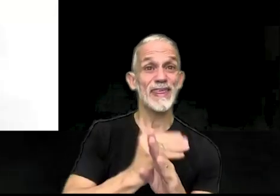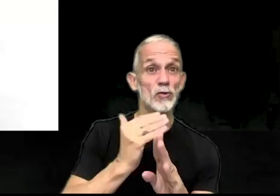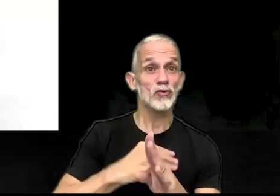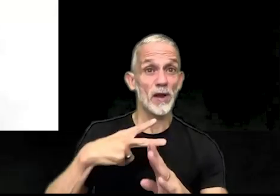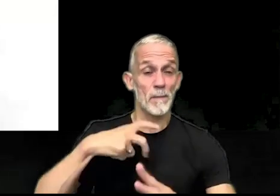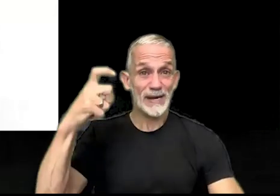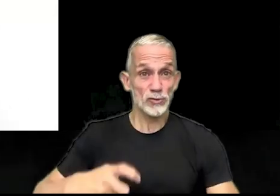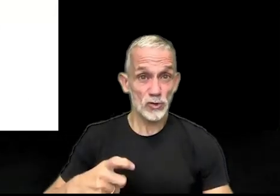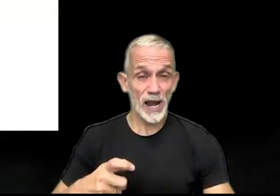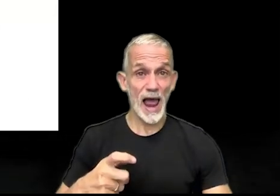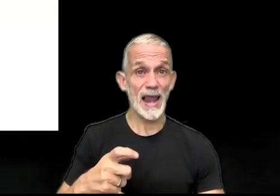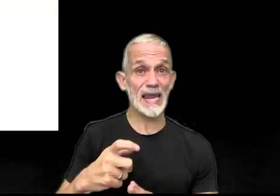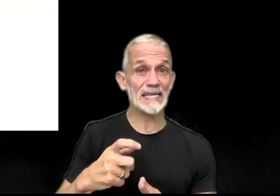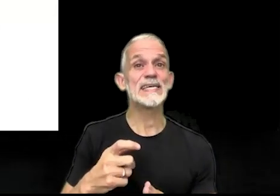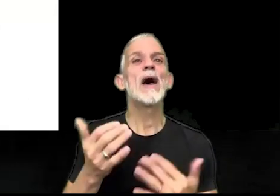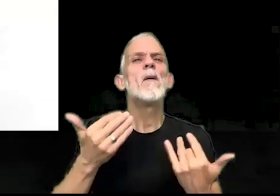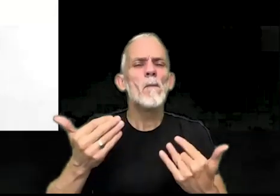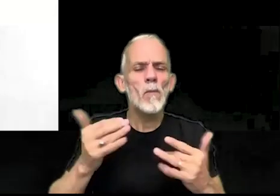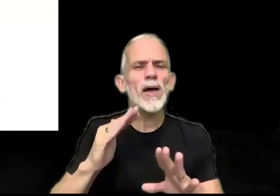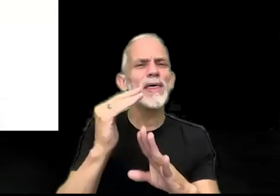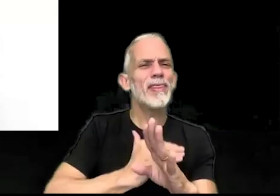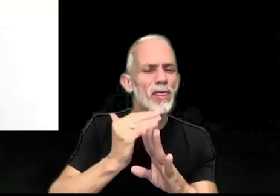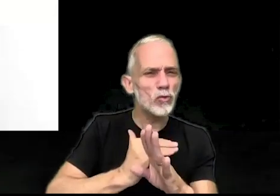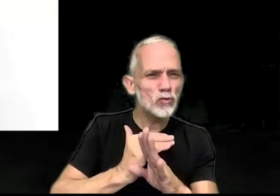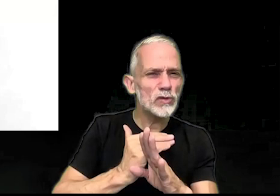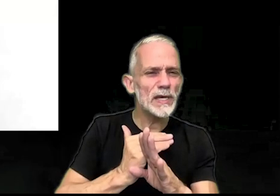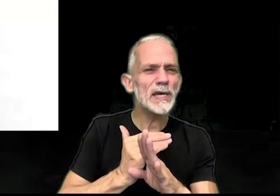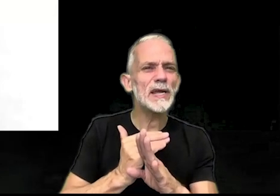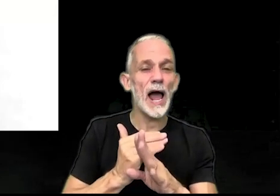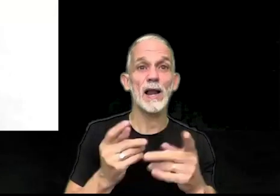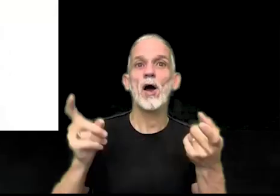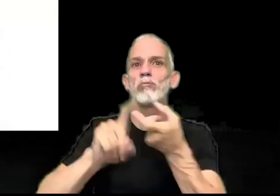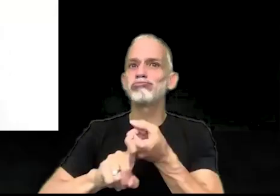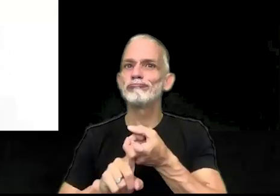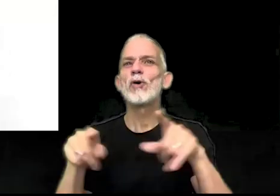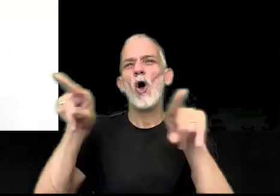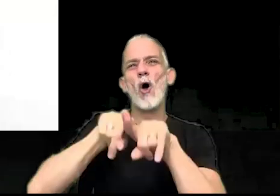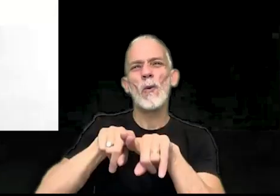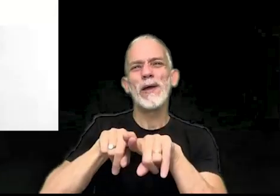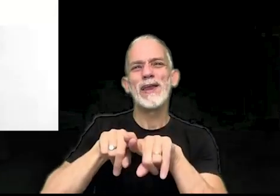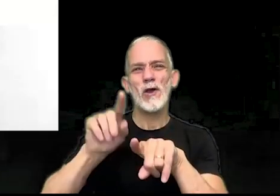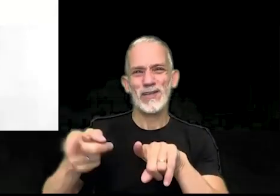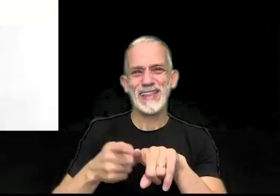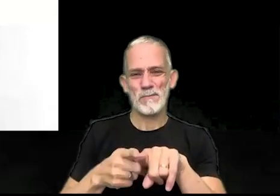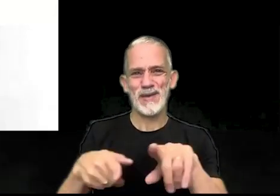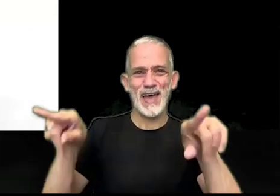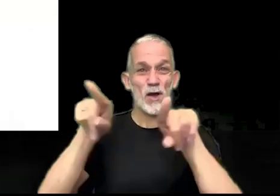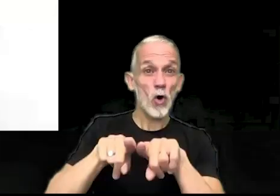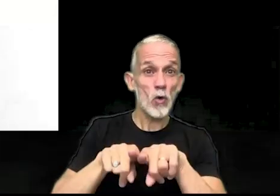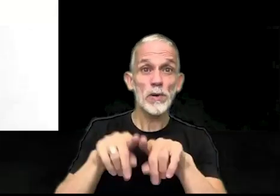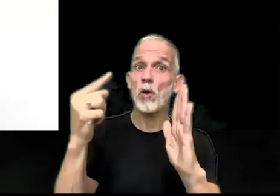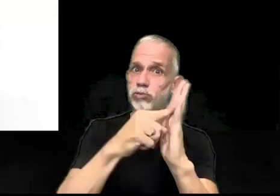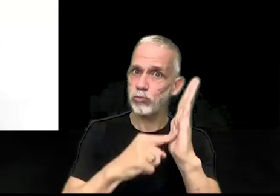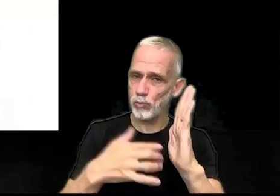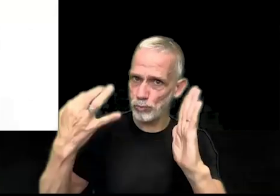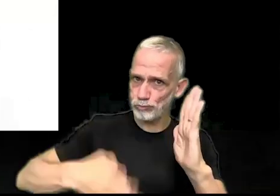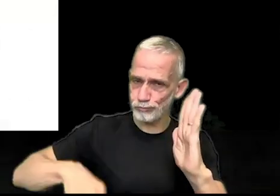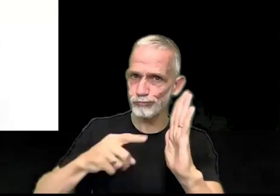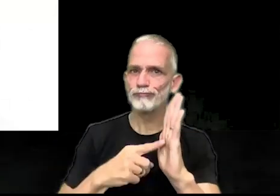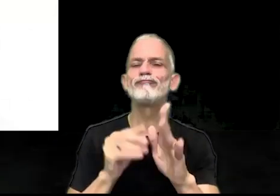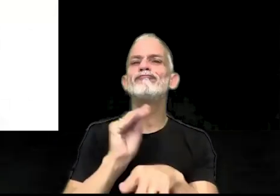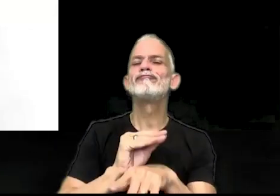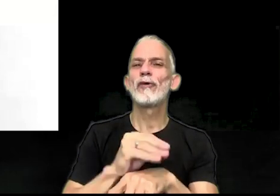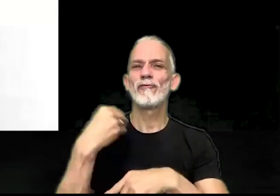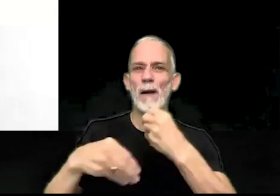deducciones personales, que podrá deducir al concubino o concubina que cumpla todas las condiciones de la carga